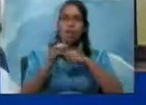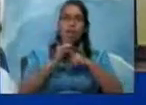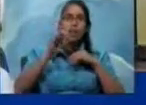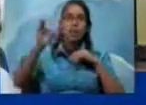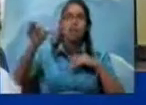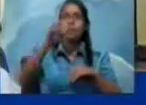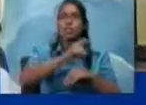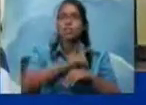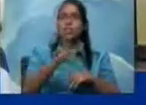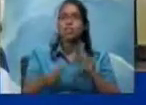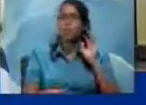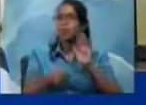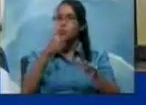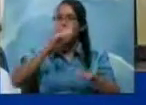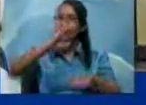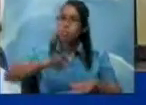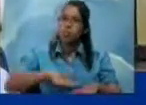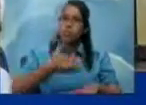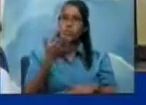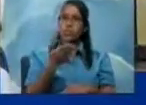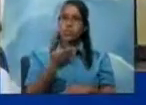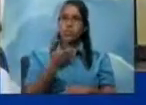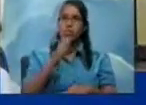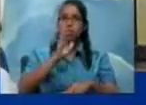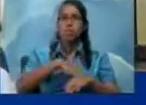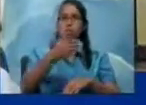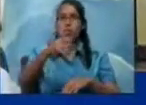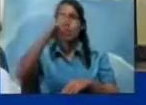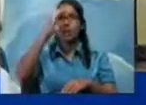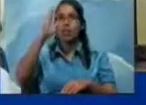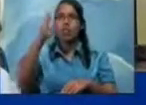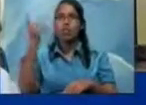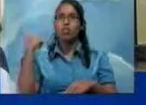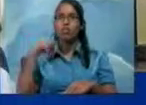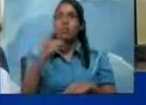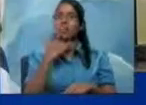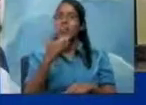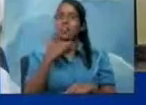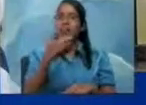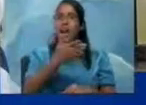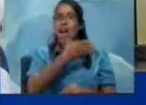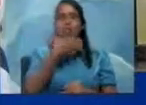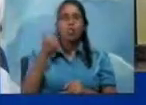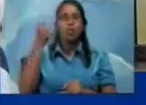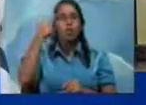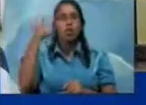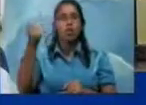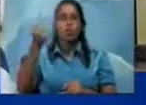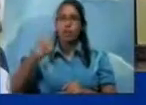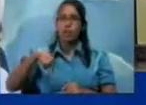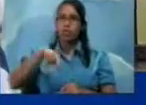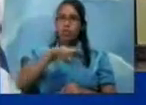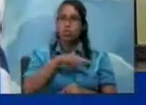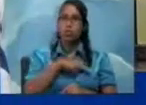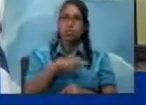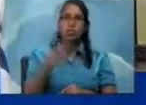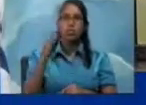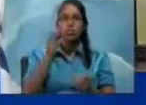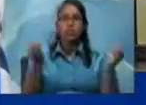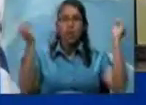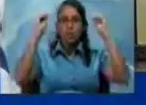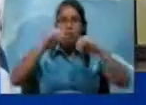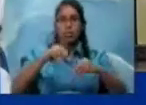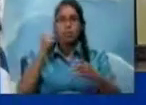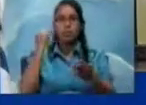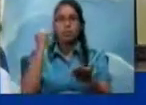lo más posible porque Dios tiene algo mejor para nosotros estás de acuerdo